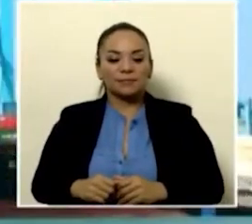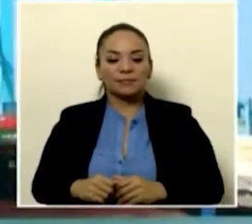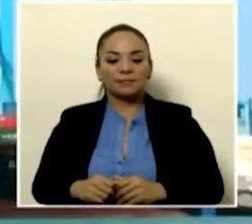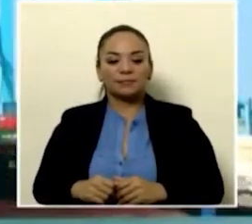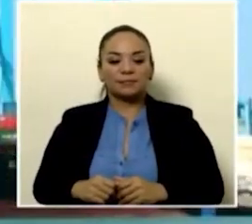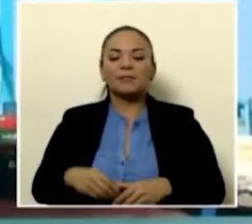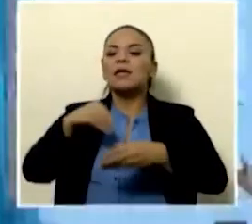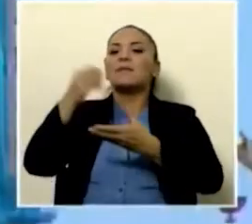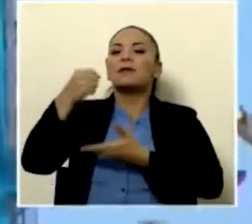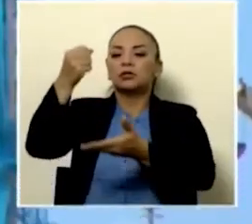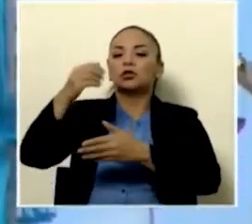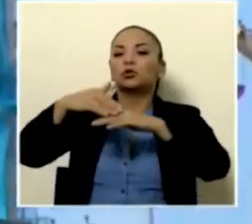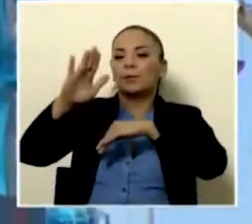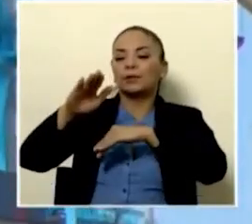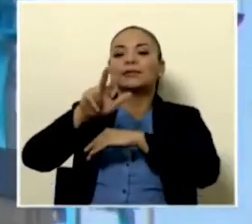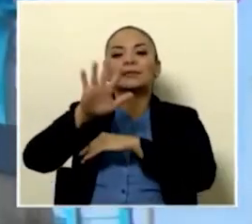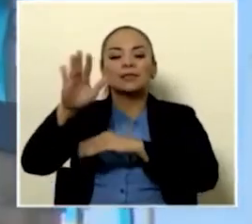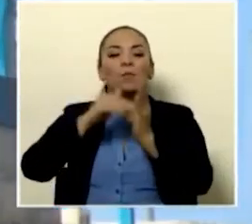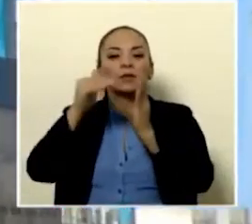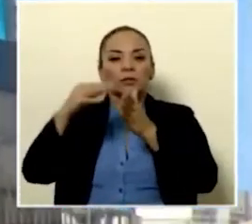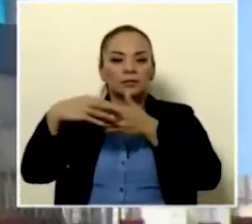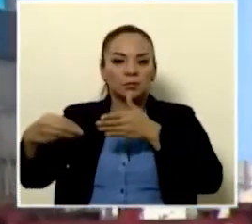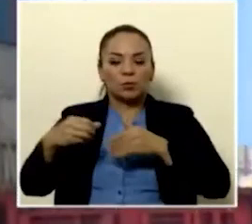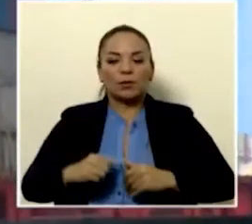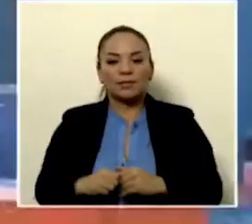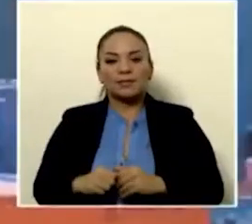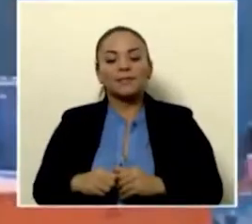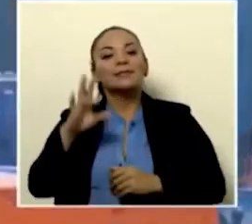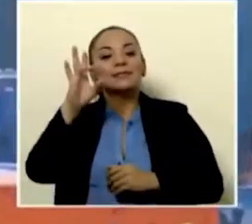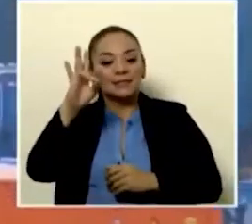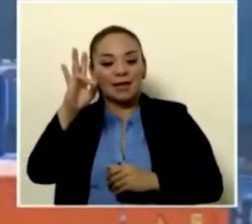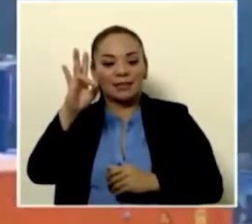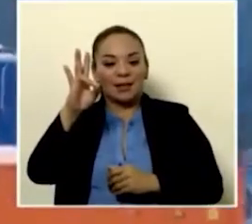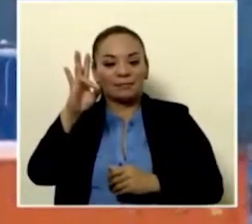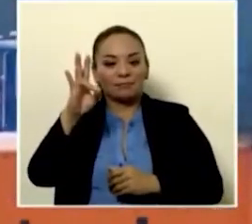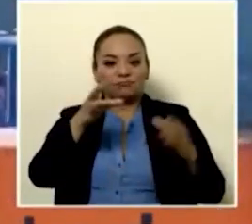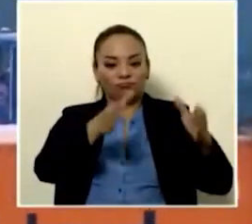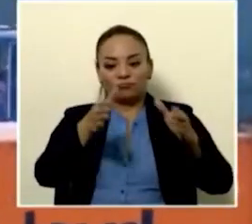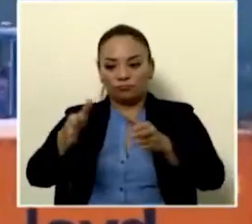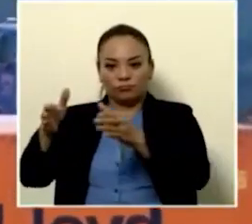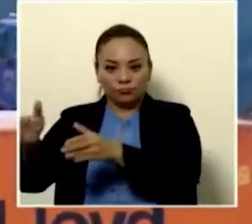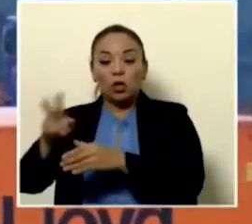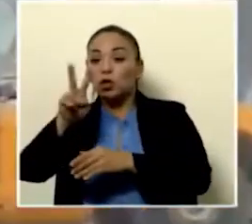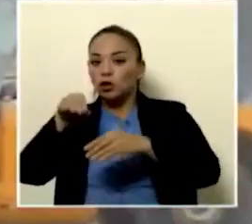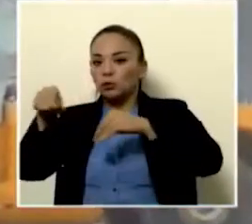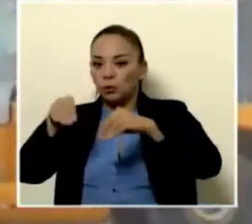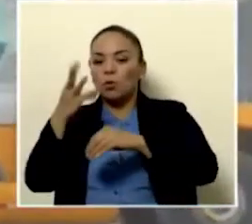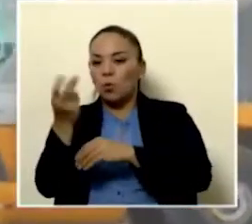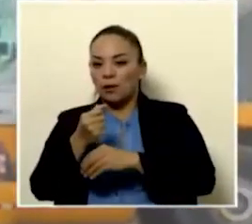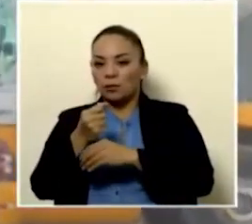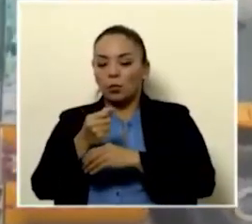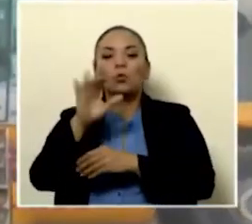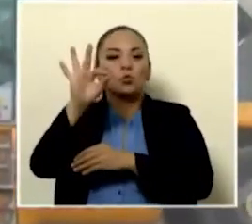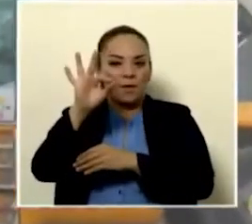Con una inversión superior a 35 millones de dólares, 7 unidades fijas y 2 unidades móviles para un total de